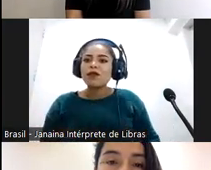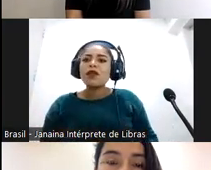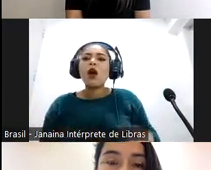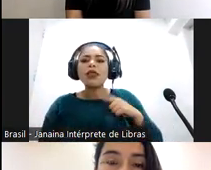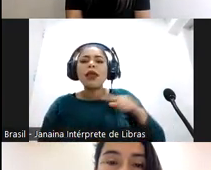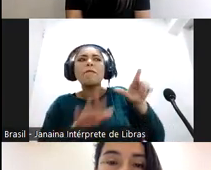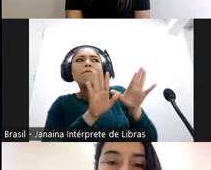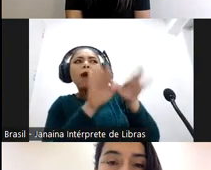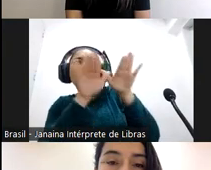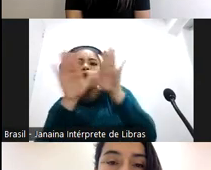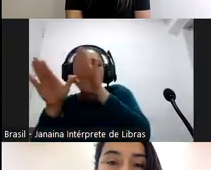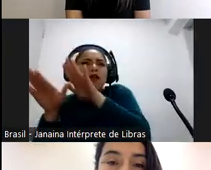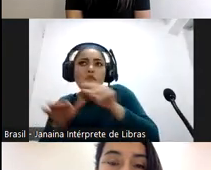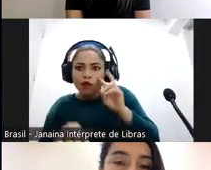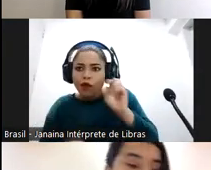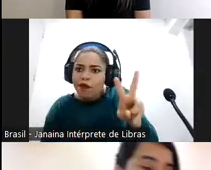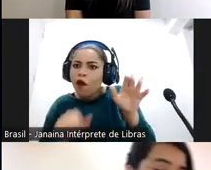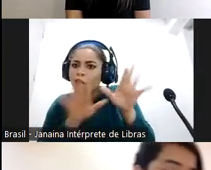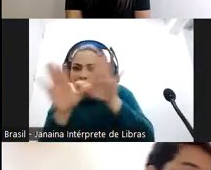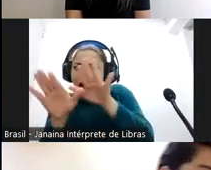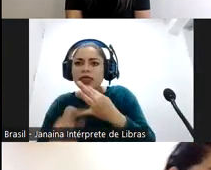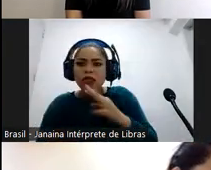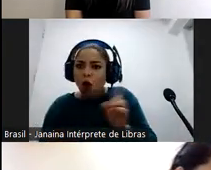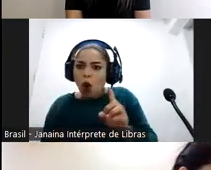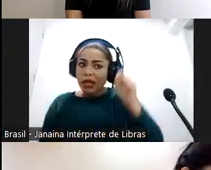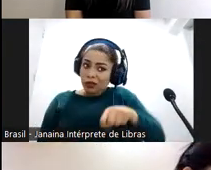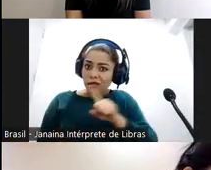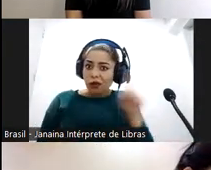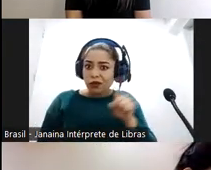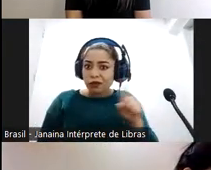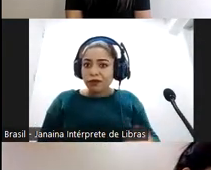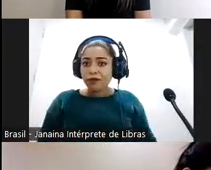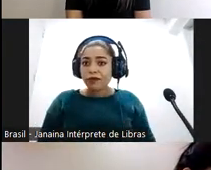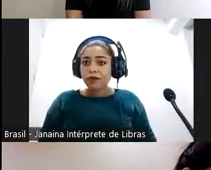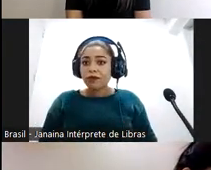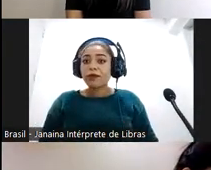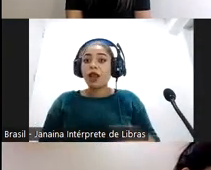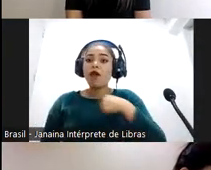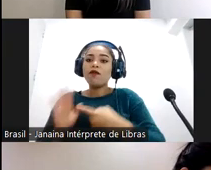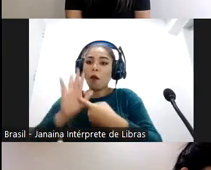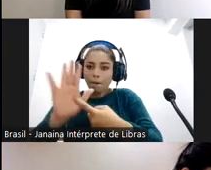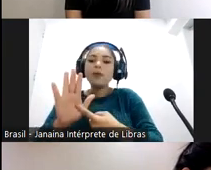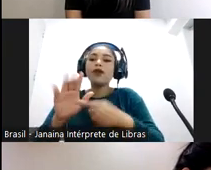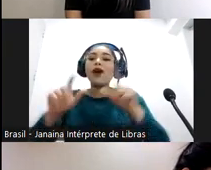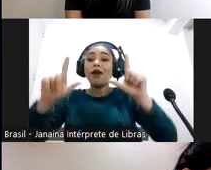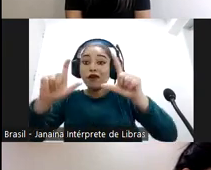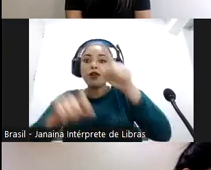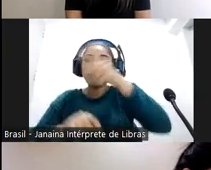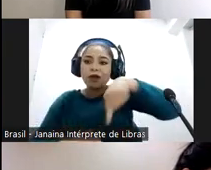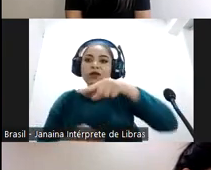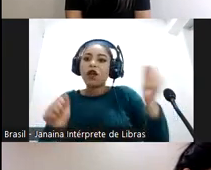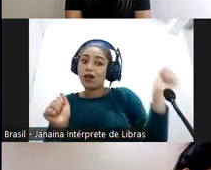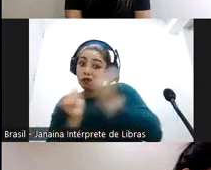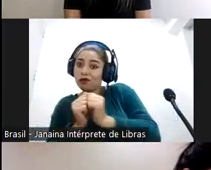los han visto volar? ¿Los conocen? ¿Sí o no? Yo les voy a mostrar unas fotografías. Vengan conmigo, vamos,